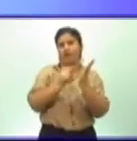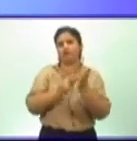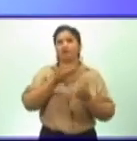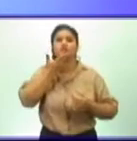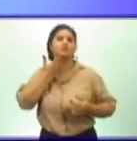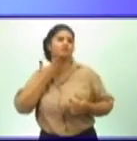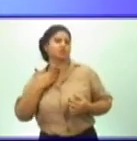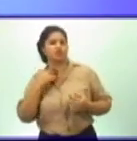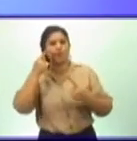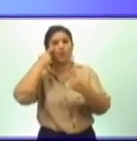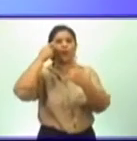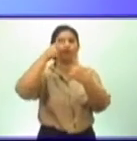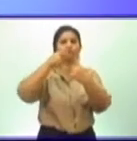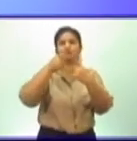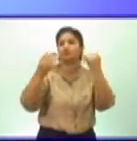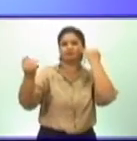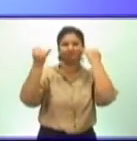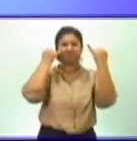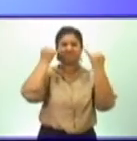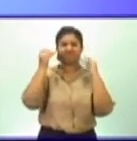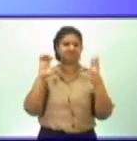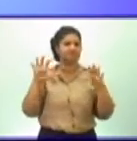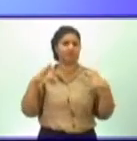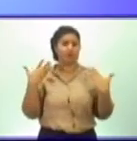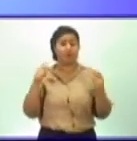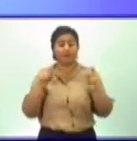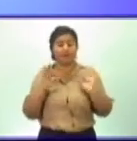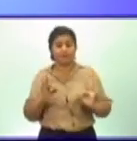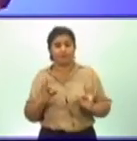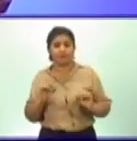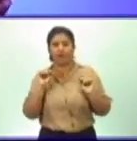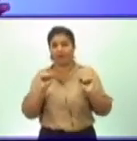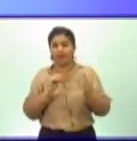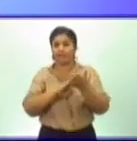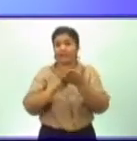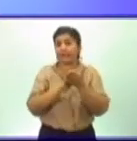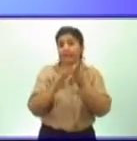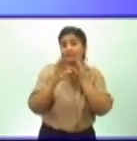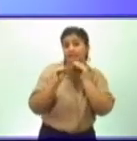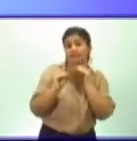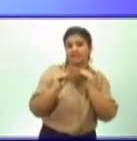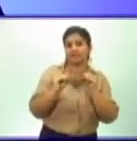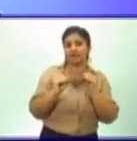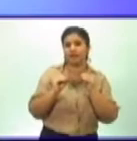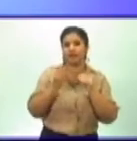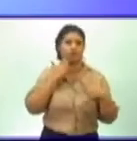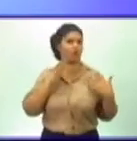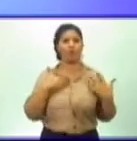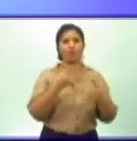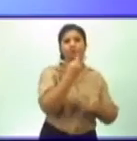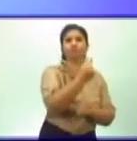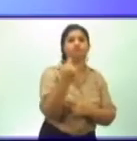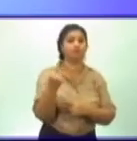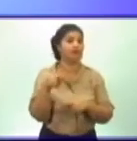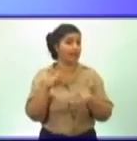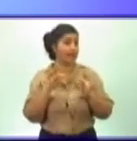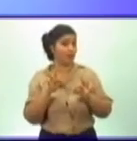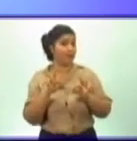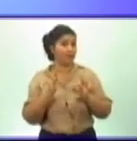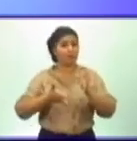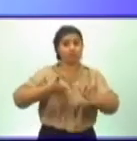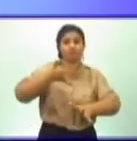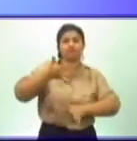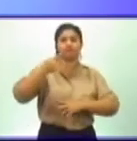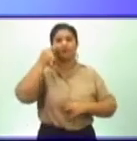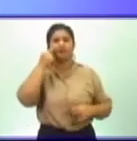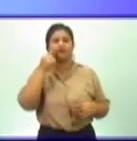que estamos frente a una obra dramática donde no hay un narrador que nos diga, que nos describa personajes, sino que son ellos mismos en escena los que se van caracterizando